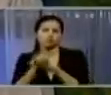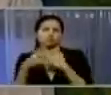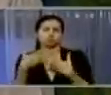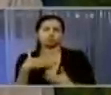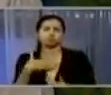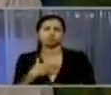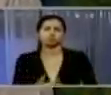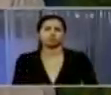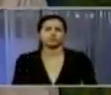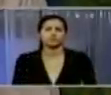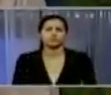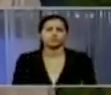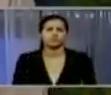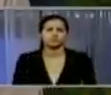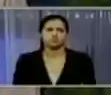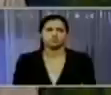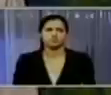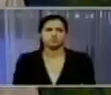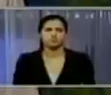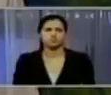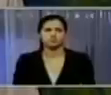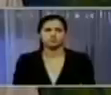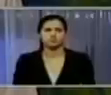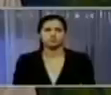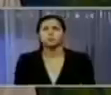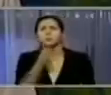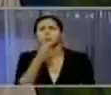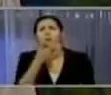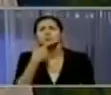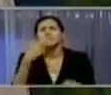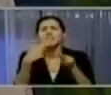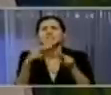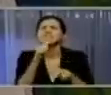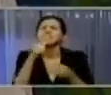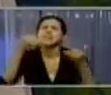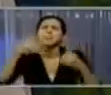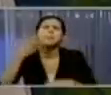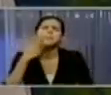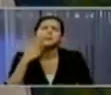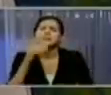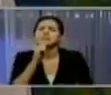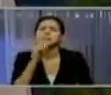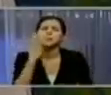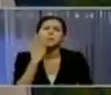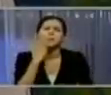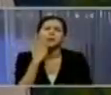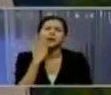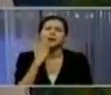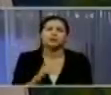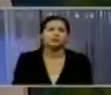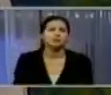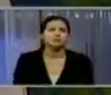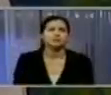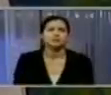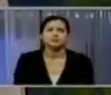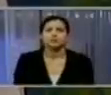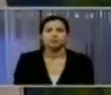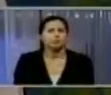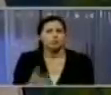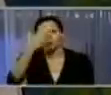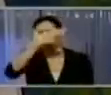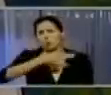Hola. Esa niña sí es bonita, ¿vale? ¿Hija de quién es? ¿Ah? Igualita a la madre,